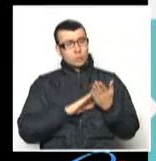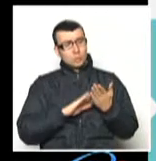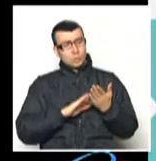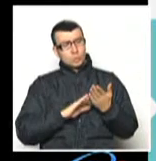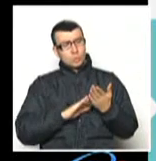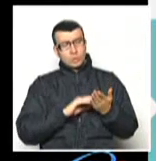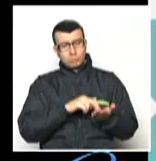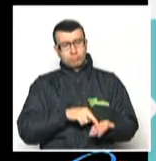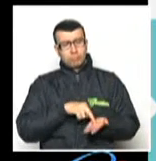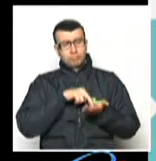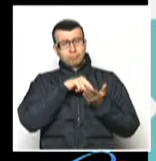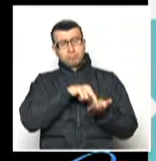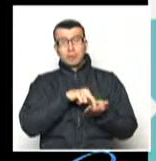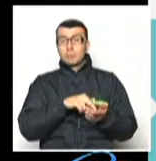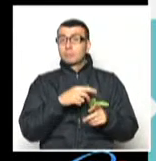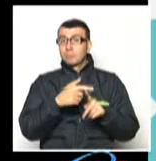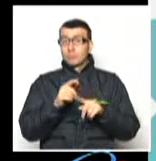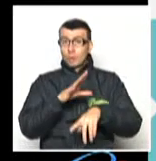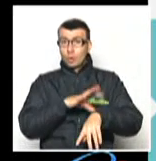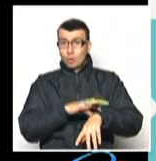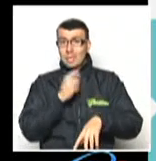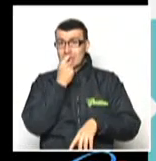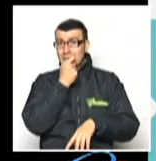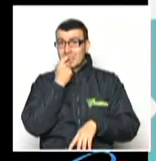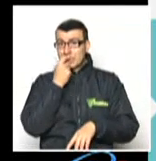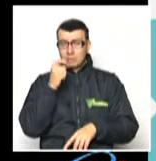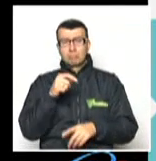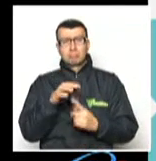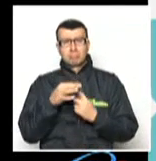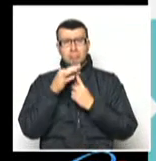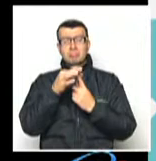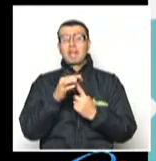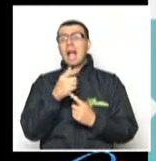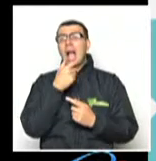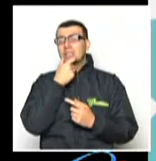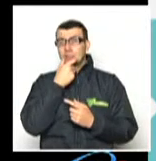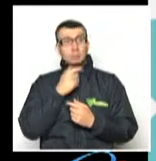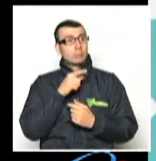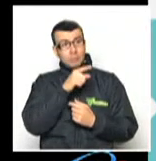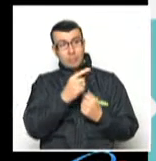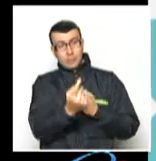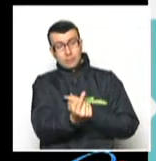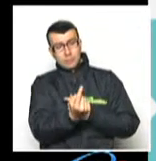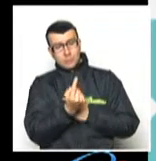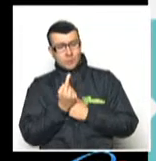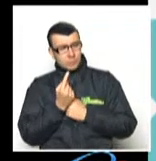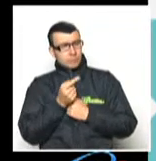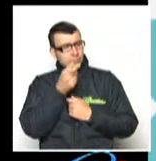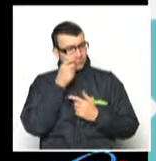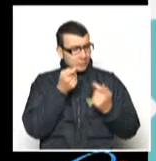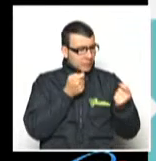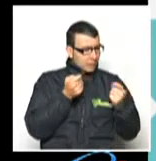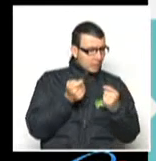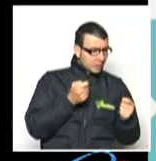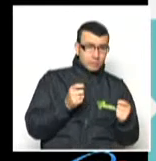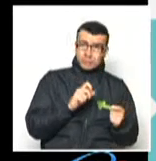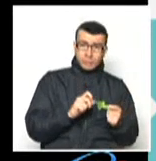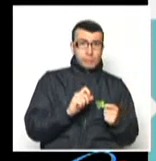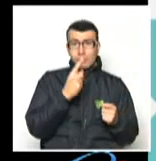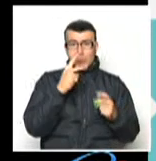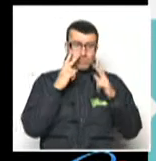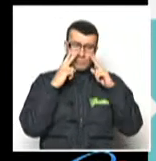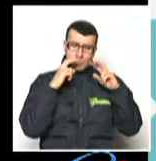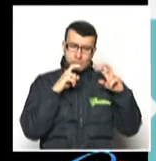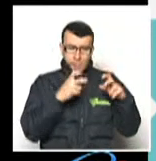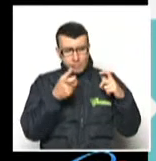odontólogos generales que son muy entrenados en la parte de prótesis. Entonces el paciente llega a nuestro consultorio, nosotros hacemos un primer análisis del